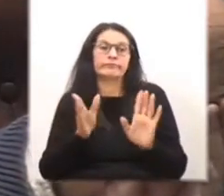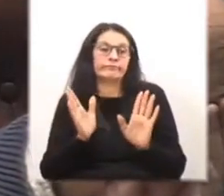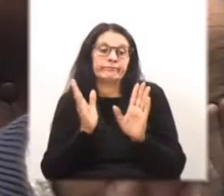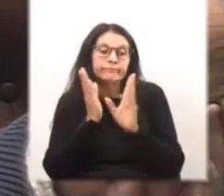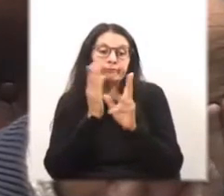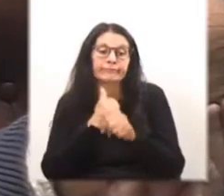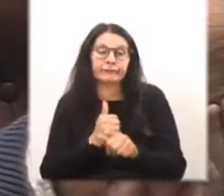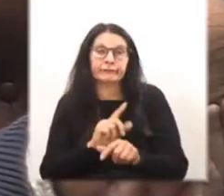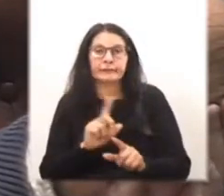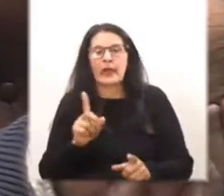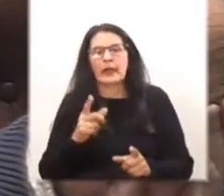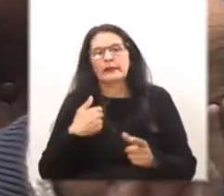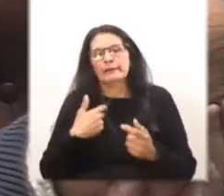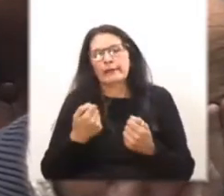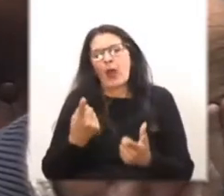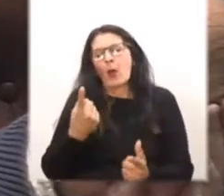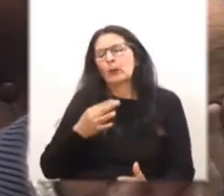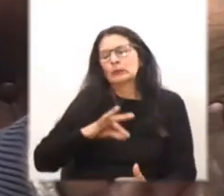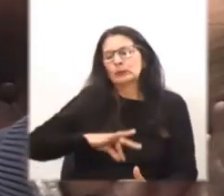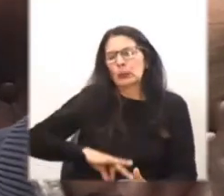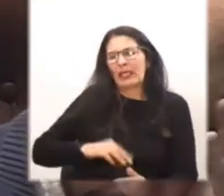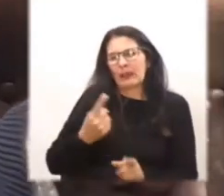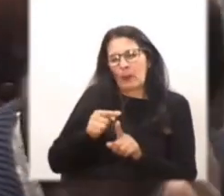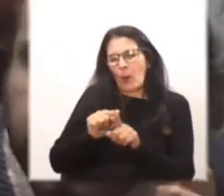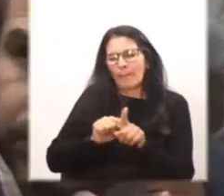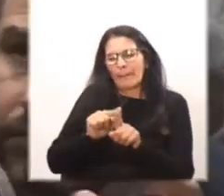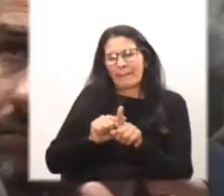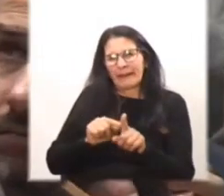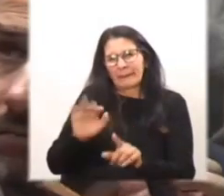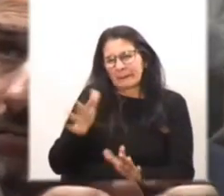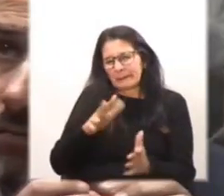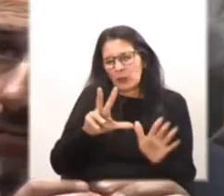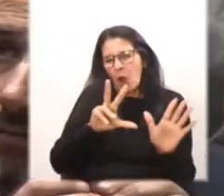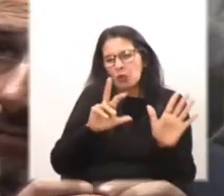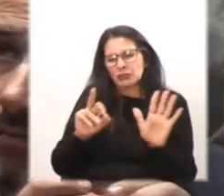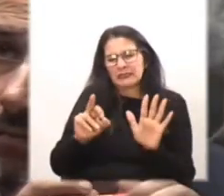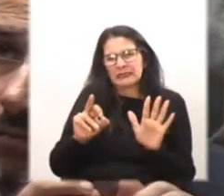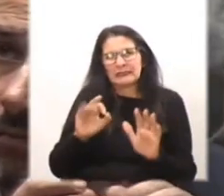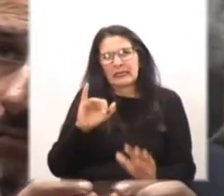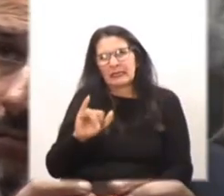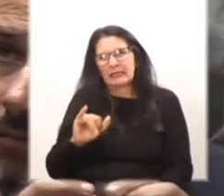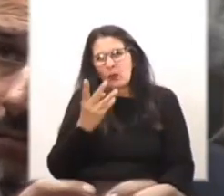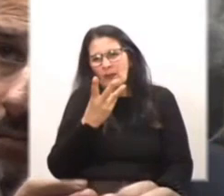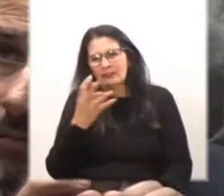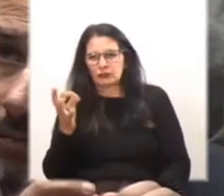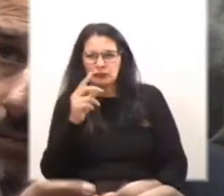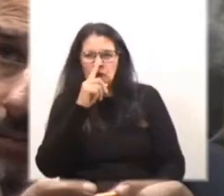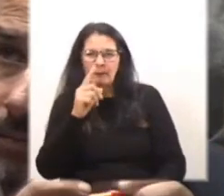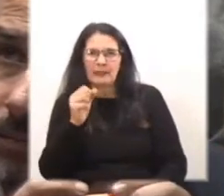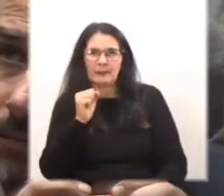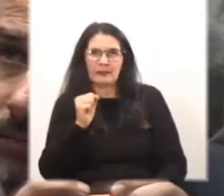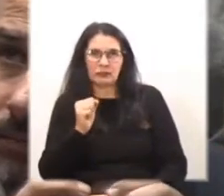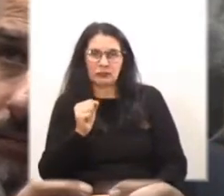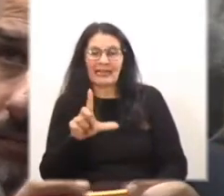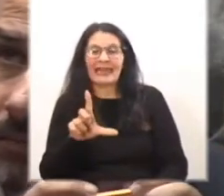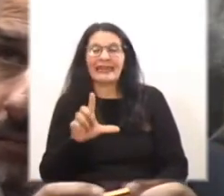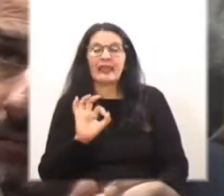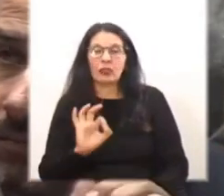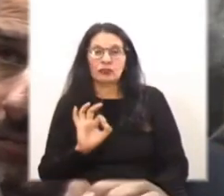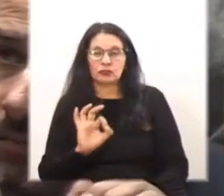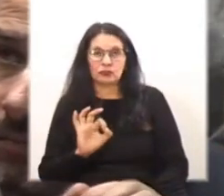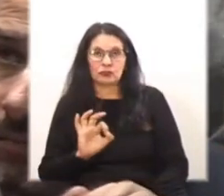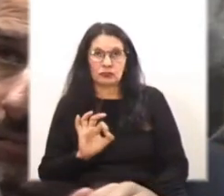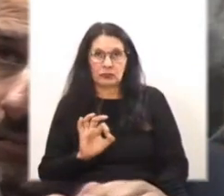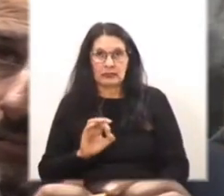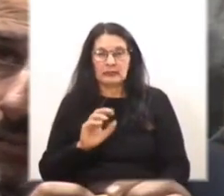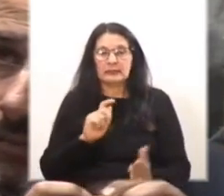premio consuelo se le da un sueldito por mes que ronda entre los 80 y los 400.000 pesos, líquidos, sin